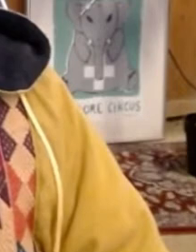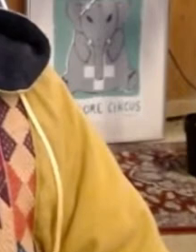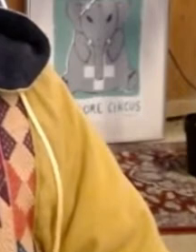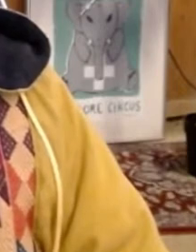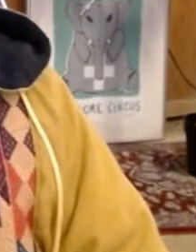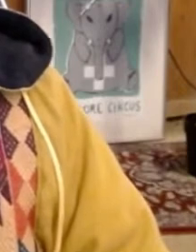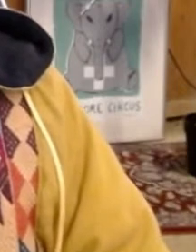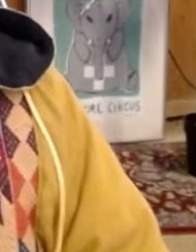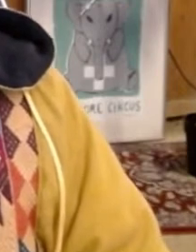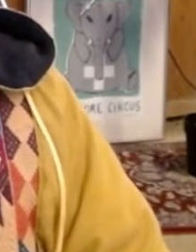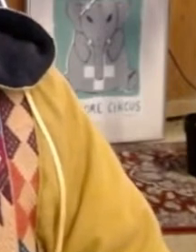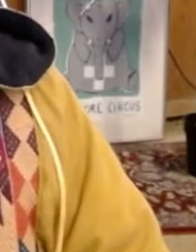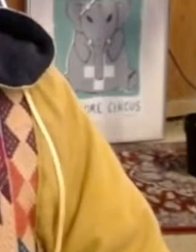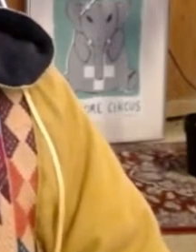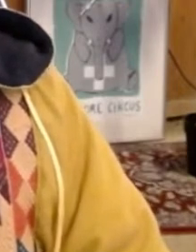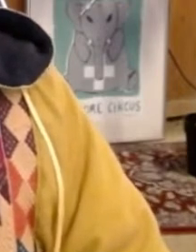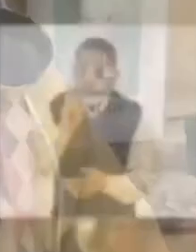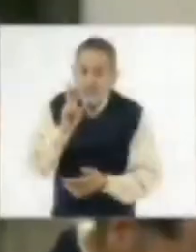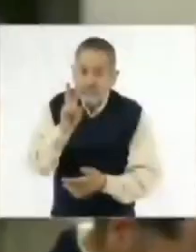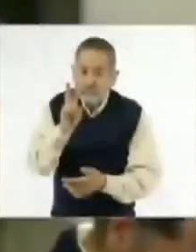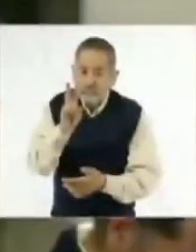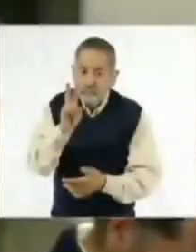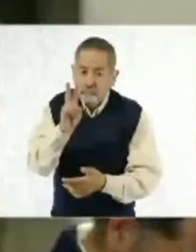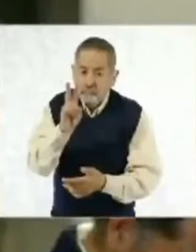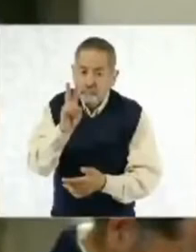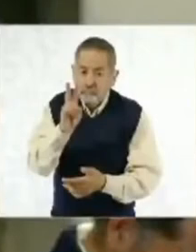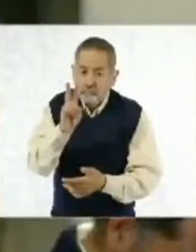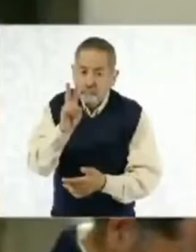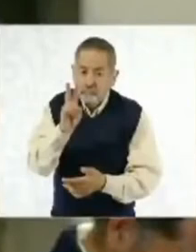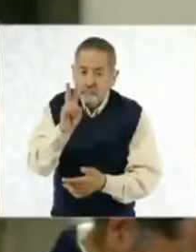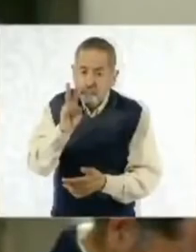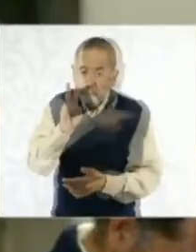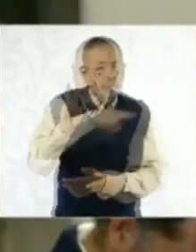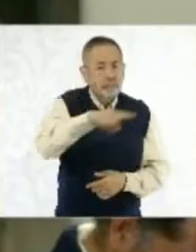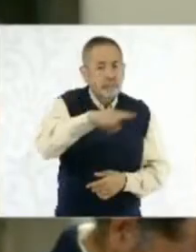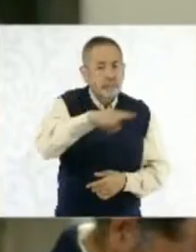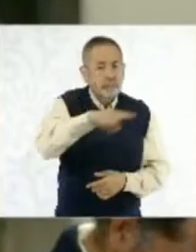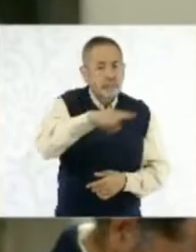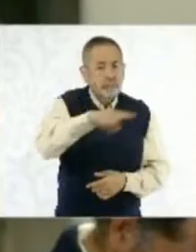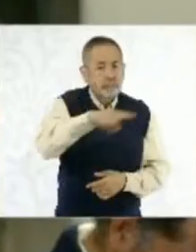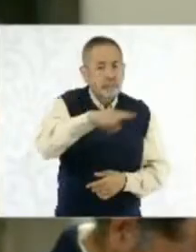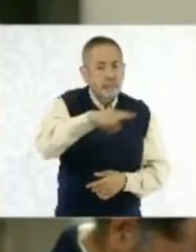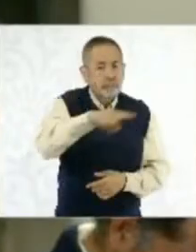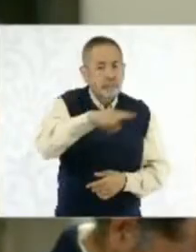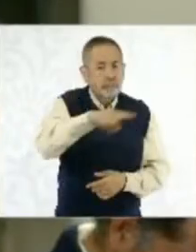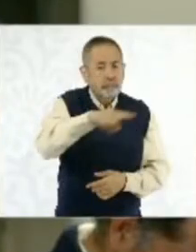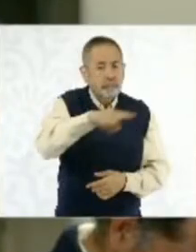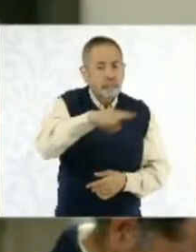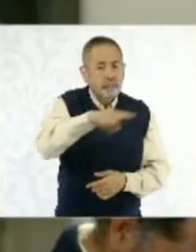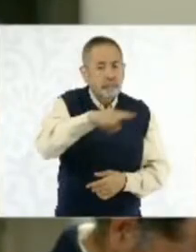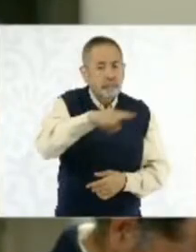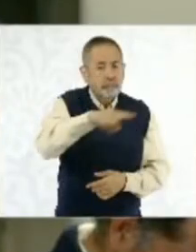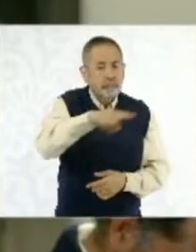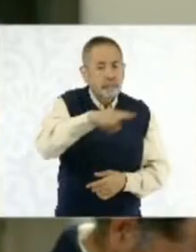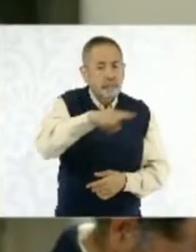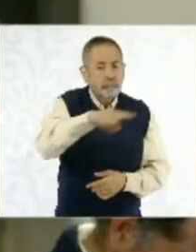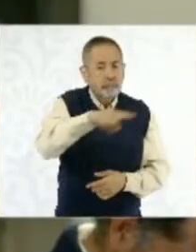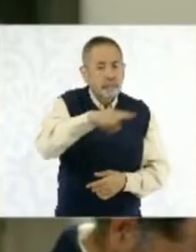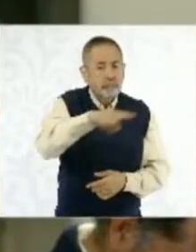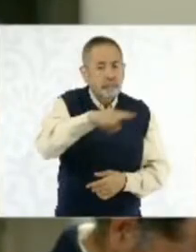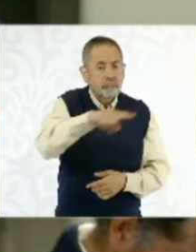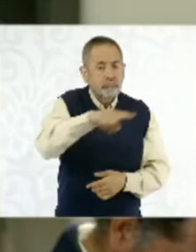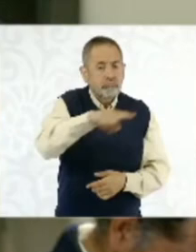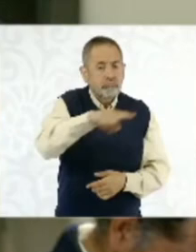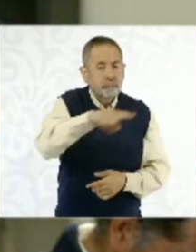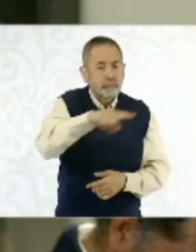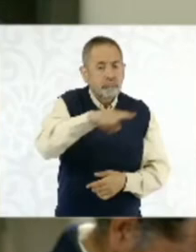Culiacán, echándole en cara que según ese periódico, pues ya van más de 500 homicidios desde septiembre y la noche es de los grupos